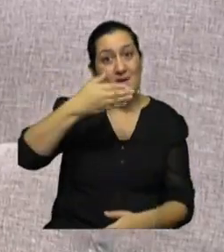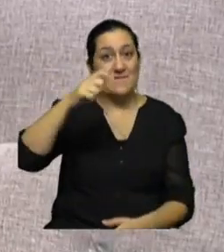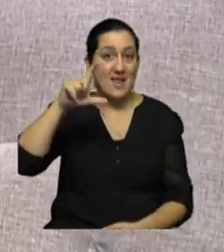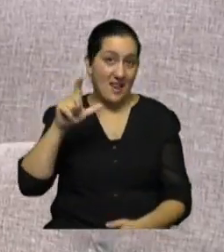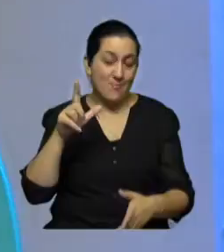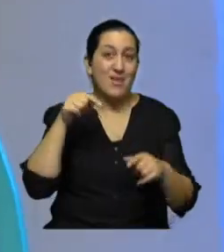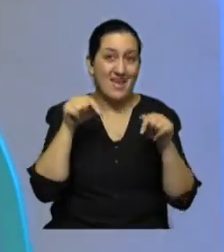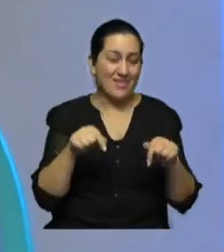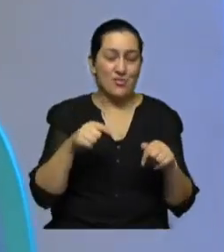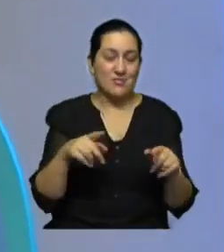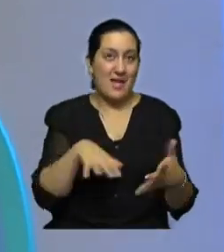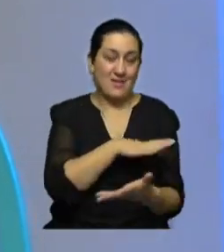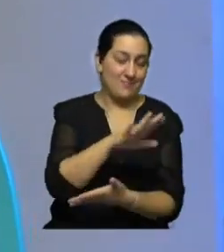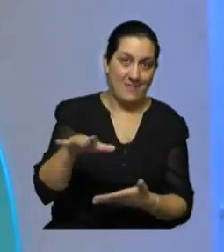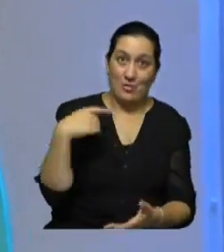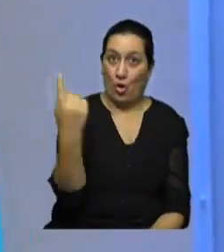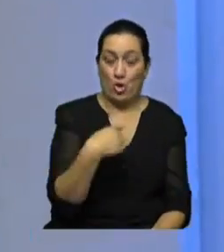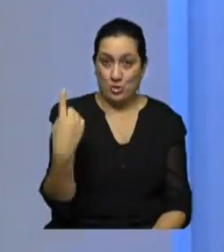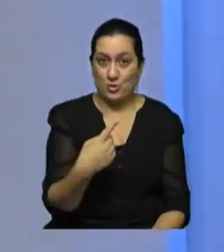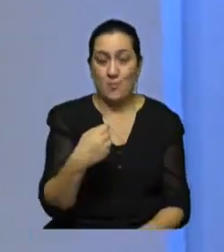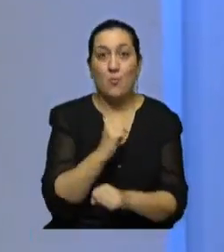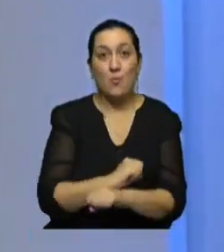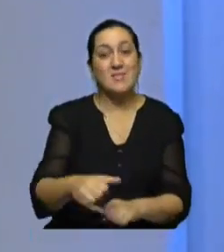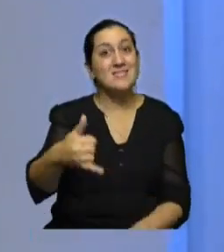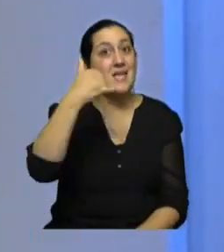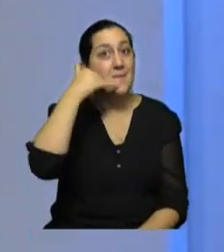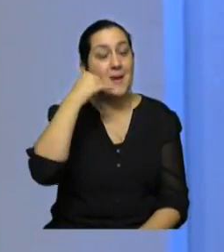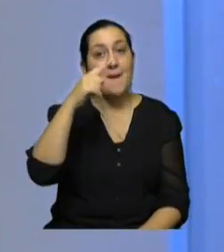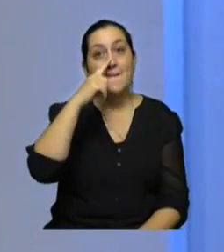todos. Puedes llamar al